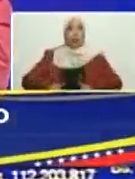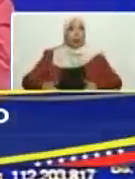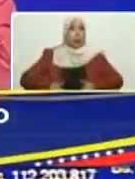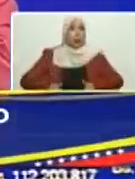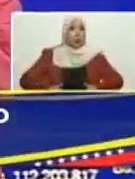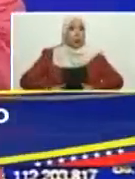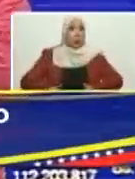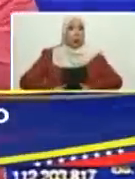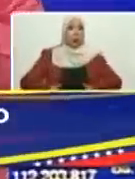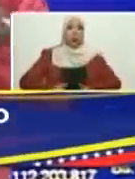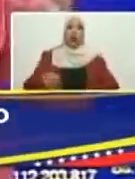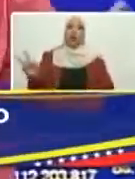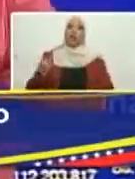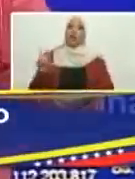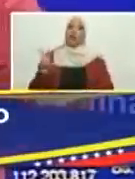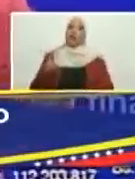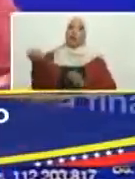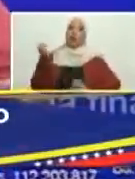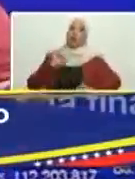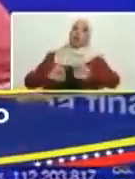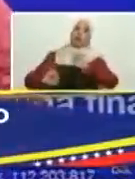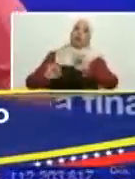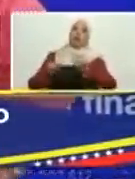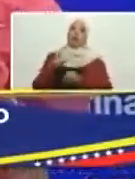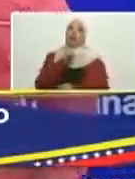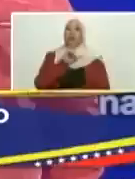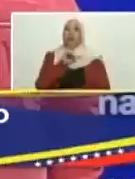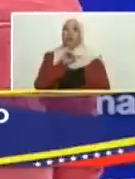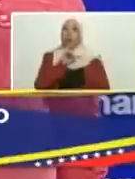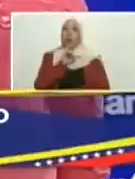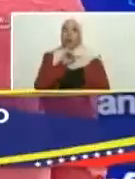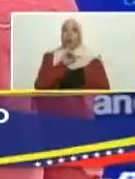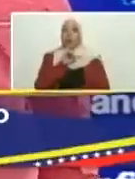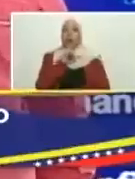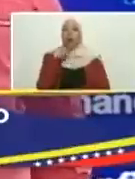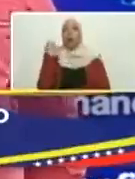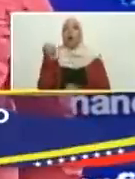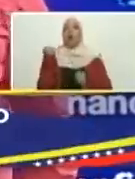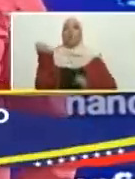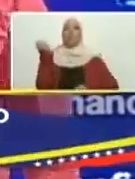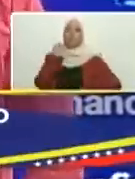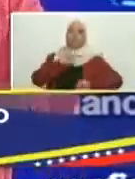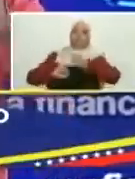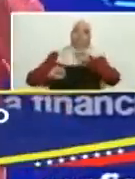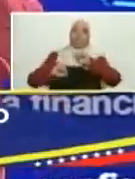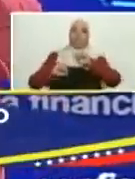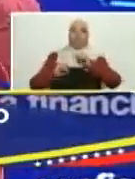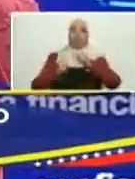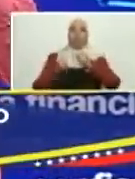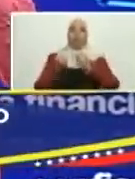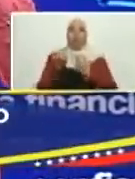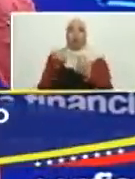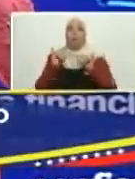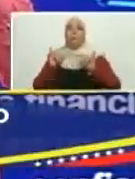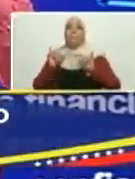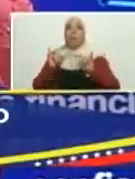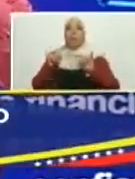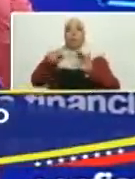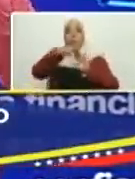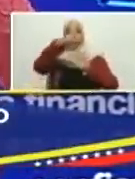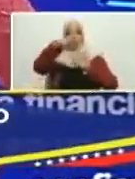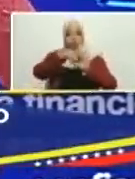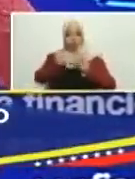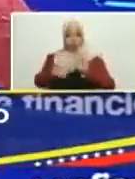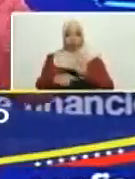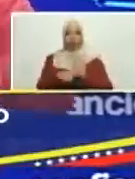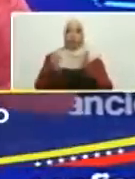jamás Venezuela haya enfrentado. ¿Ah? ¿Y cómo la enfrentamos? Con los mismos principios de